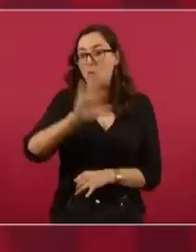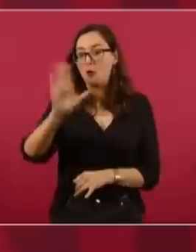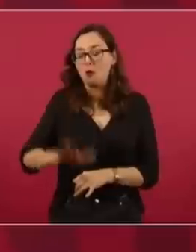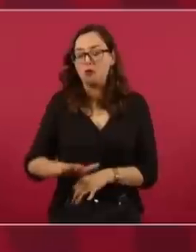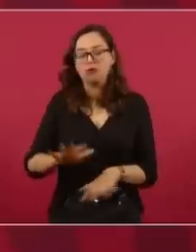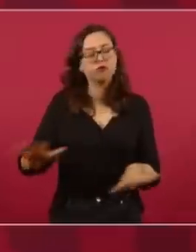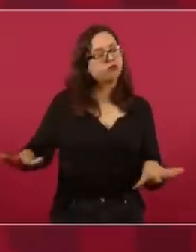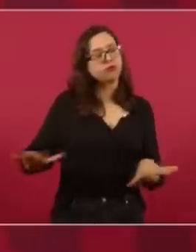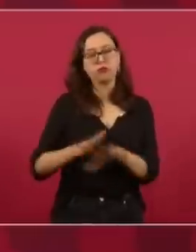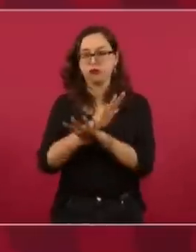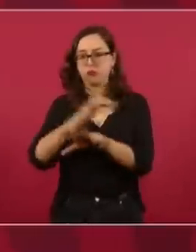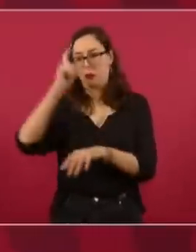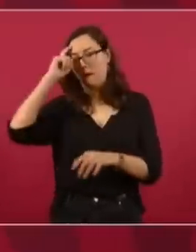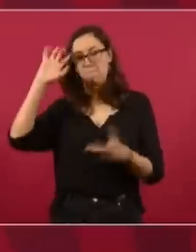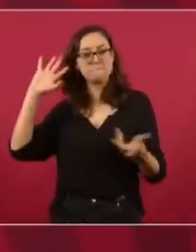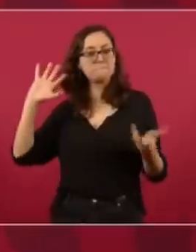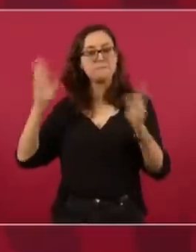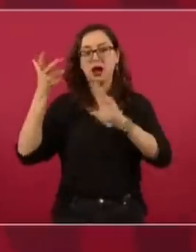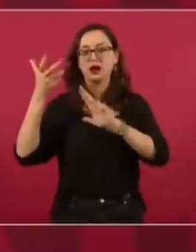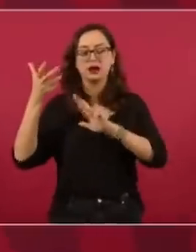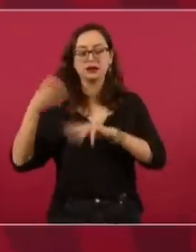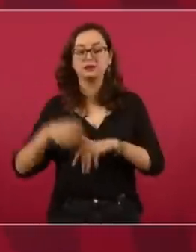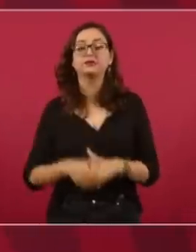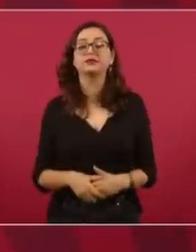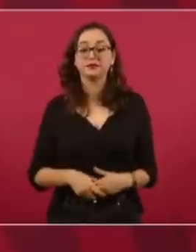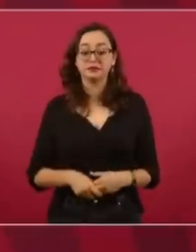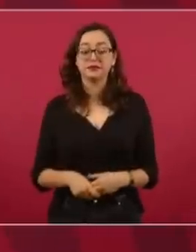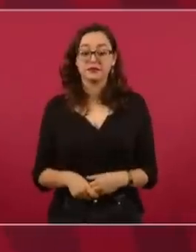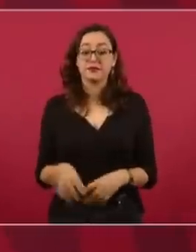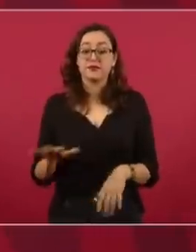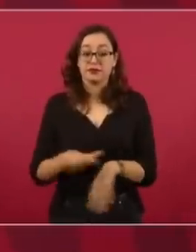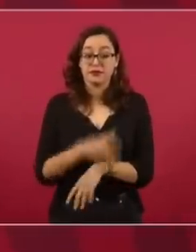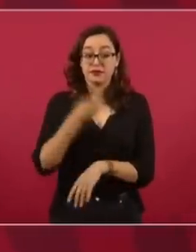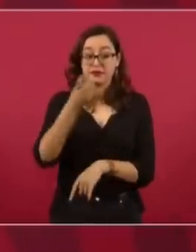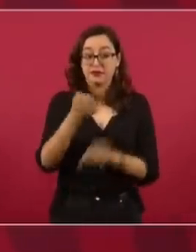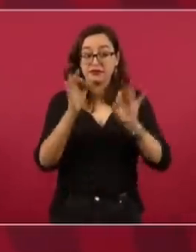por eso hay que